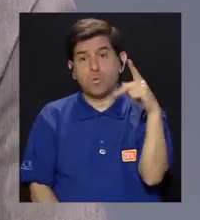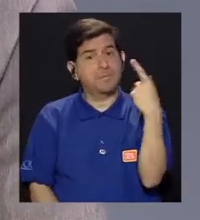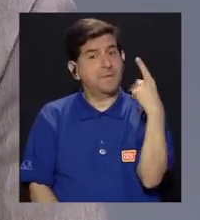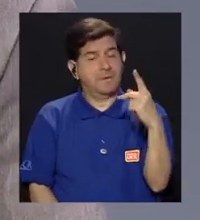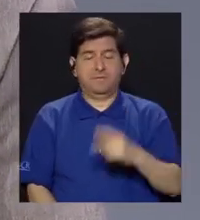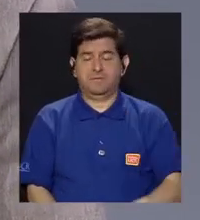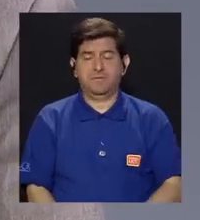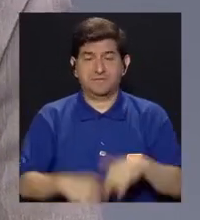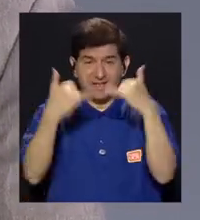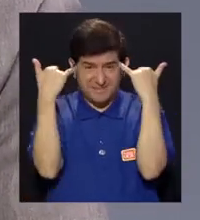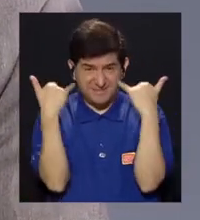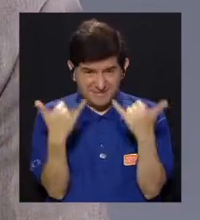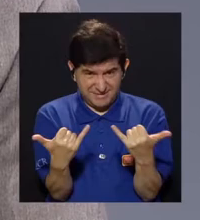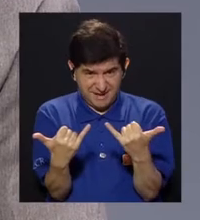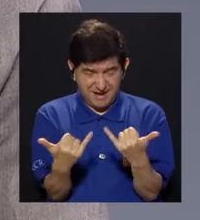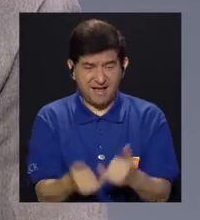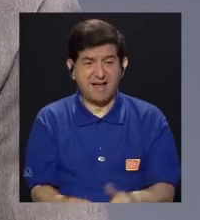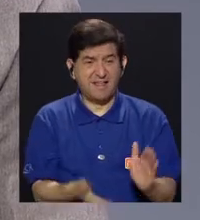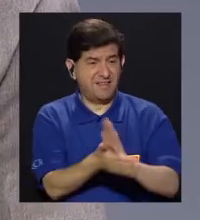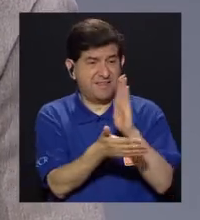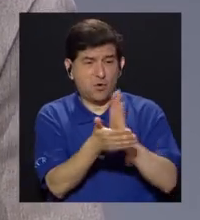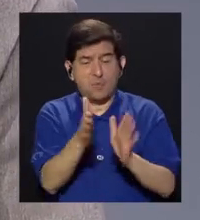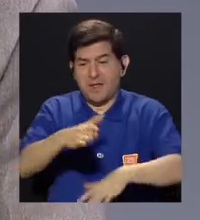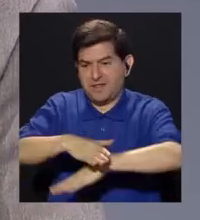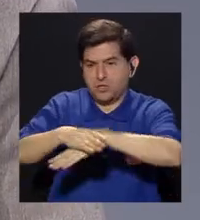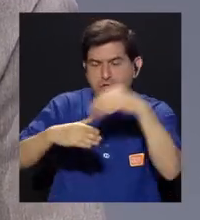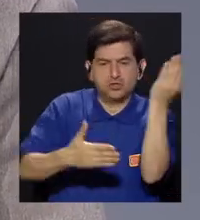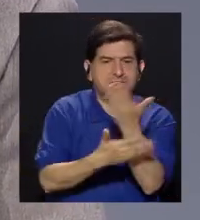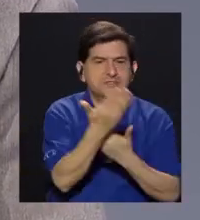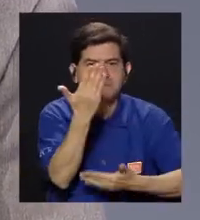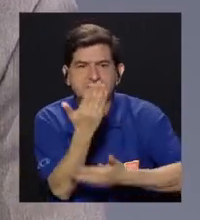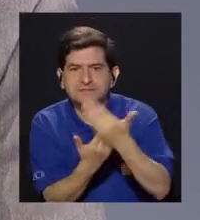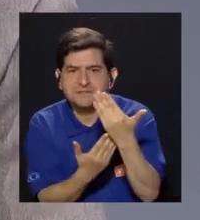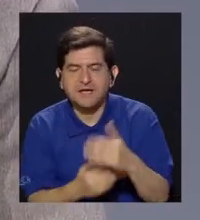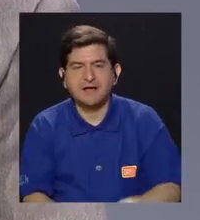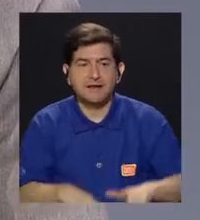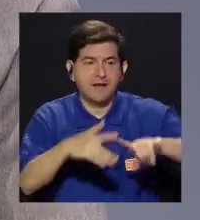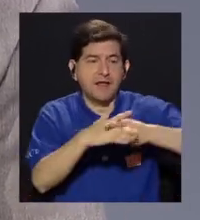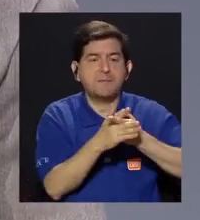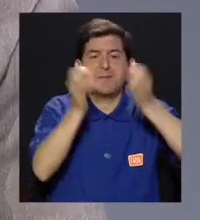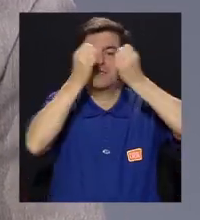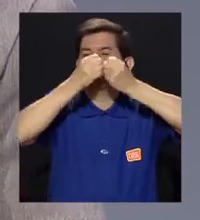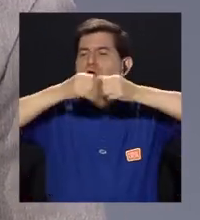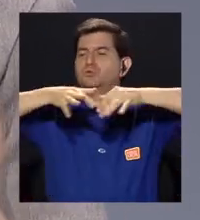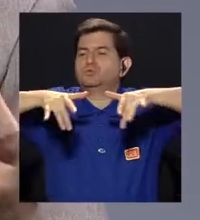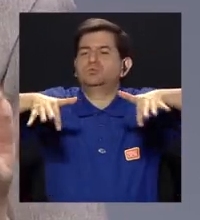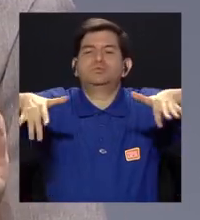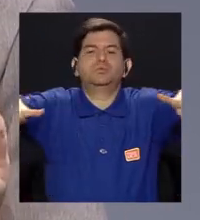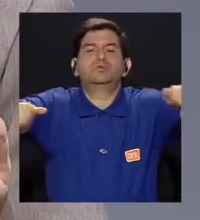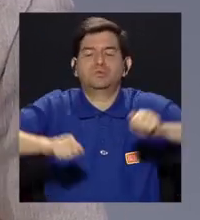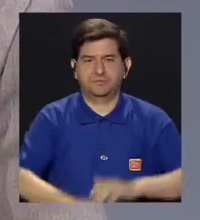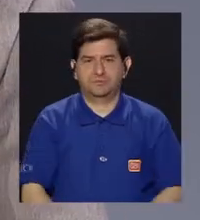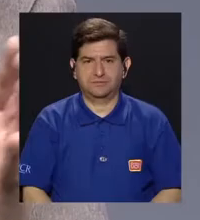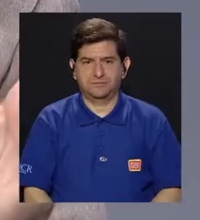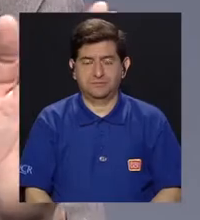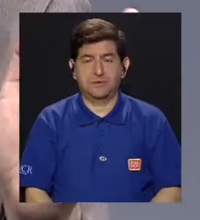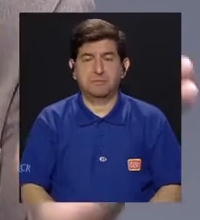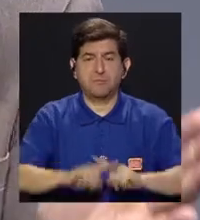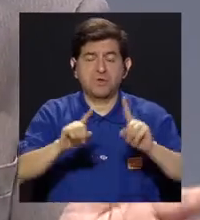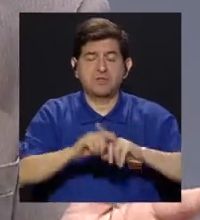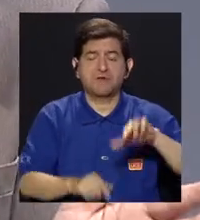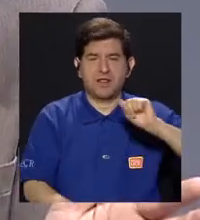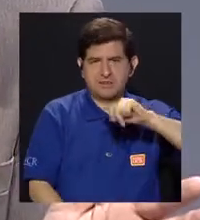riesgo porque una vez ese documento sale de sus manos se va a empezar a viralizar por